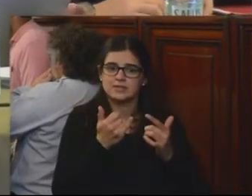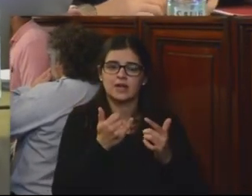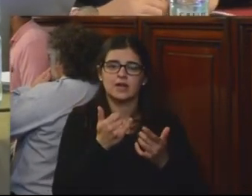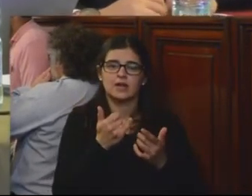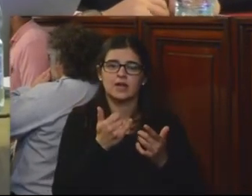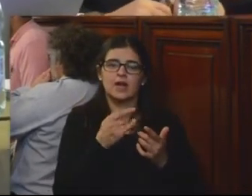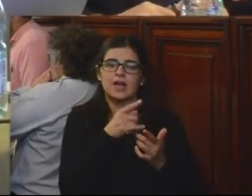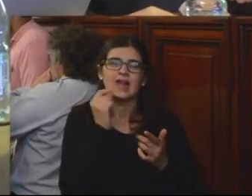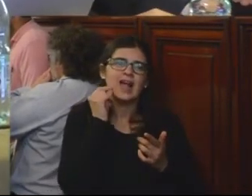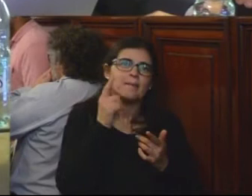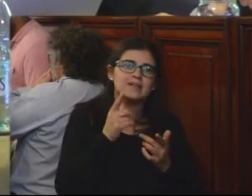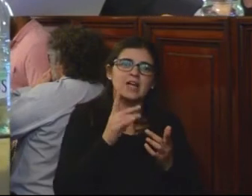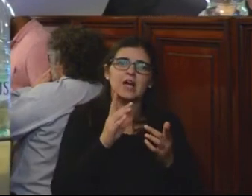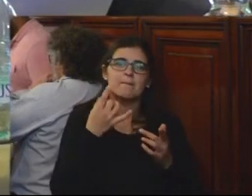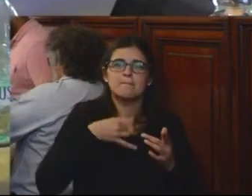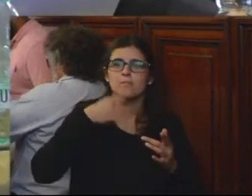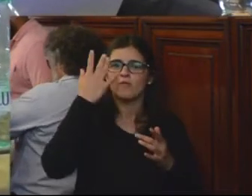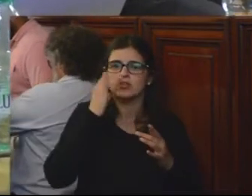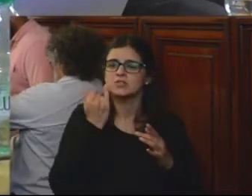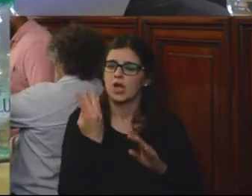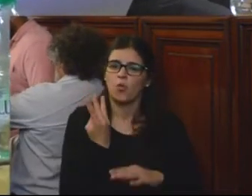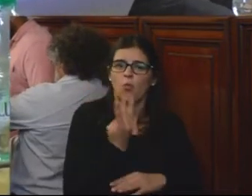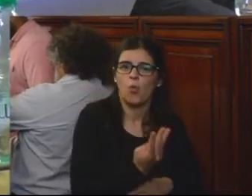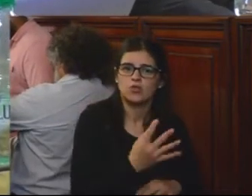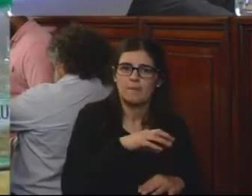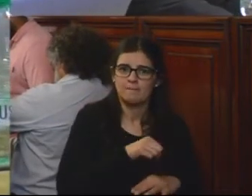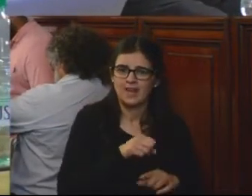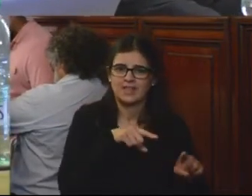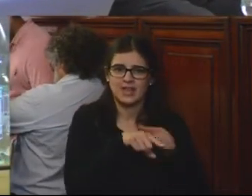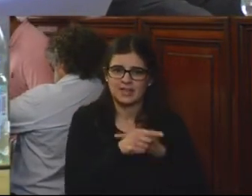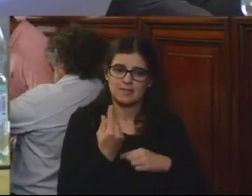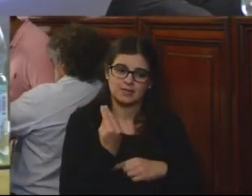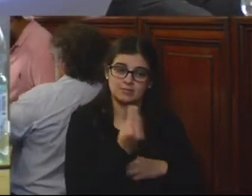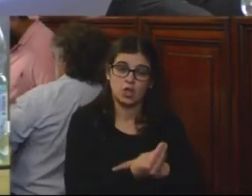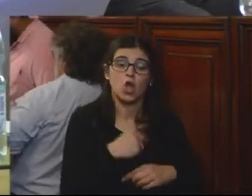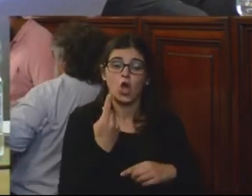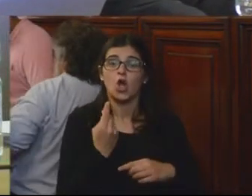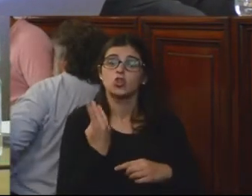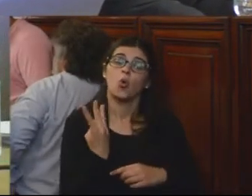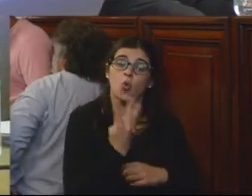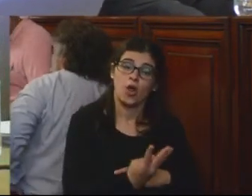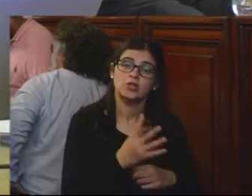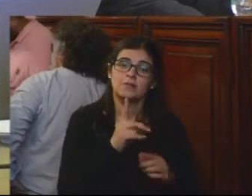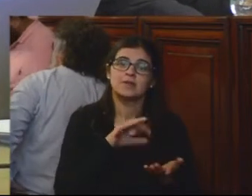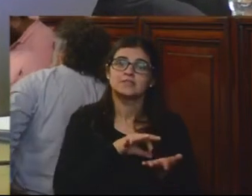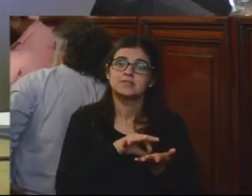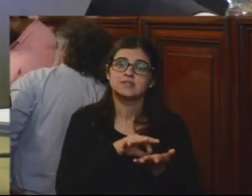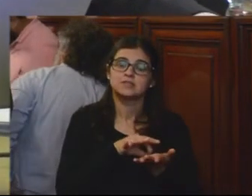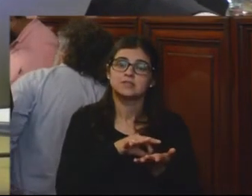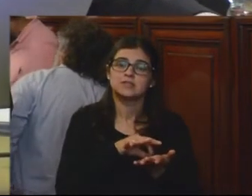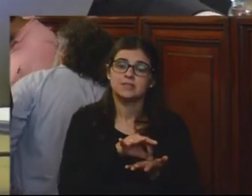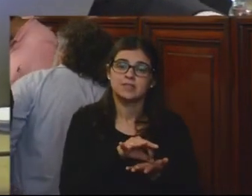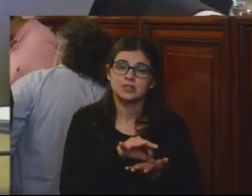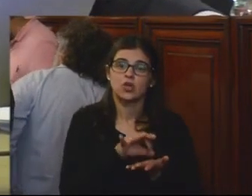y su capacidad profesional ha sumado cuatro profesionales en forma directa y otros cuatro que prestaban servicios en los